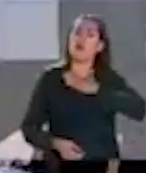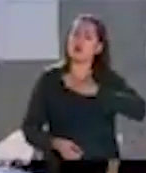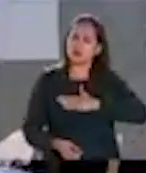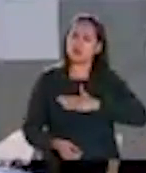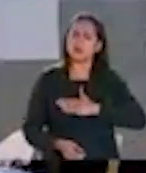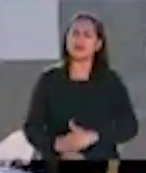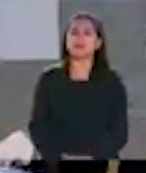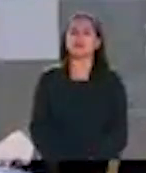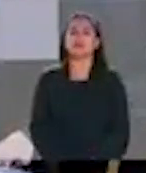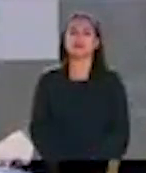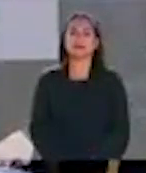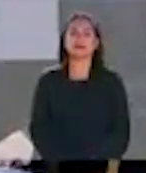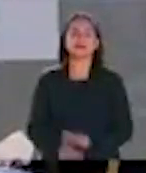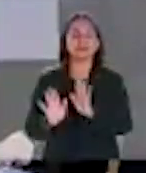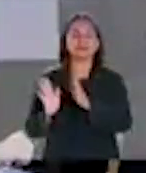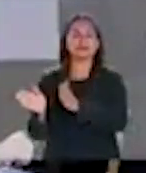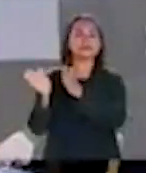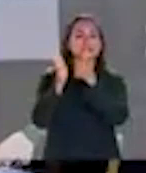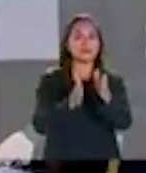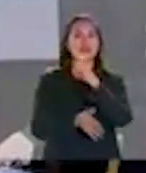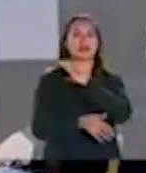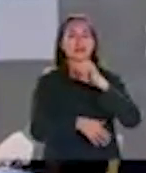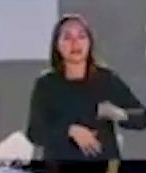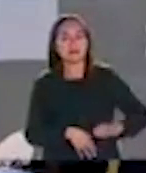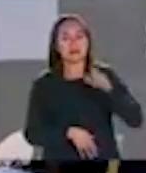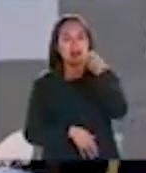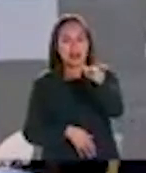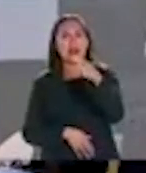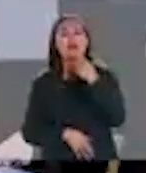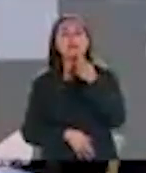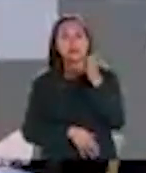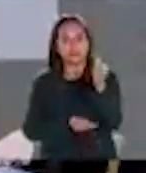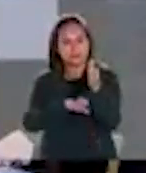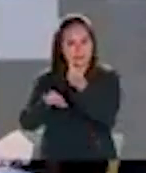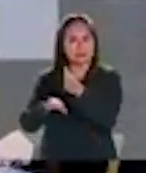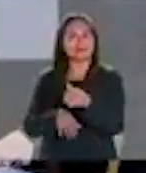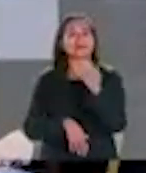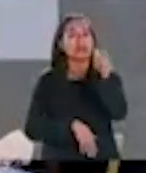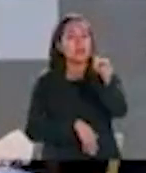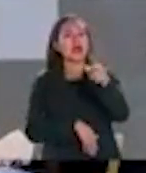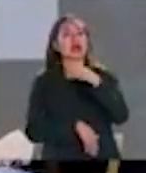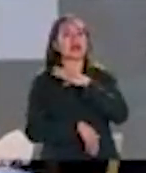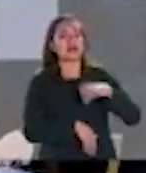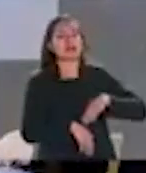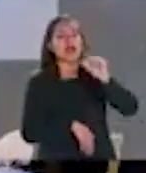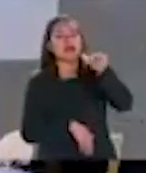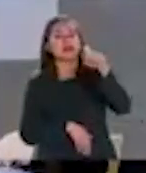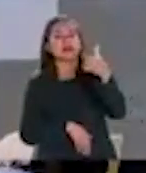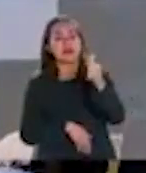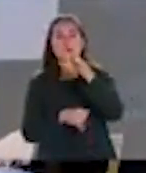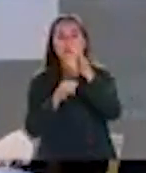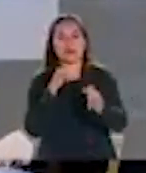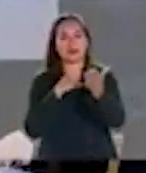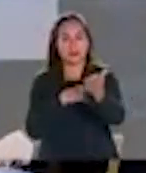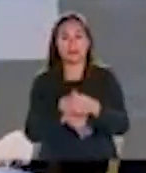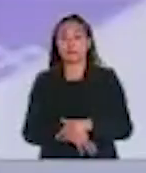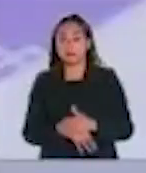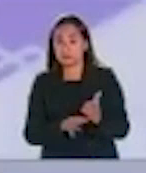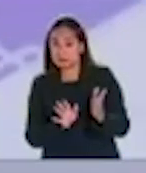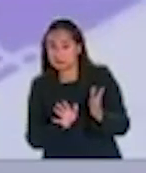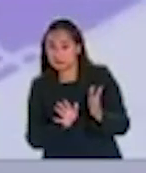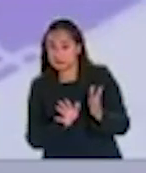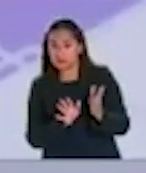tiempo más adelante candidato a lópez obrador a british agotó candidato no hay adelante a mí no